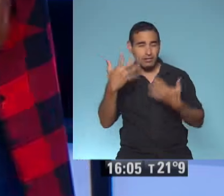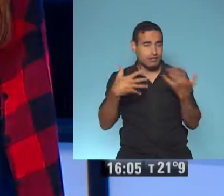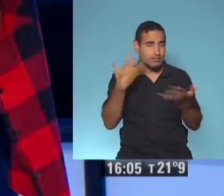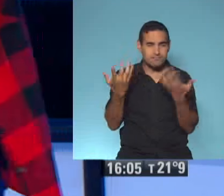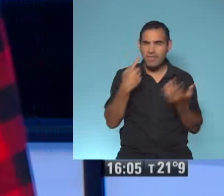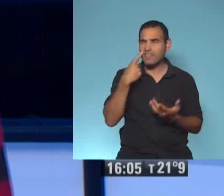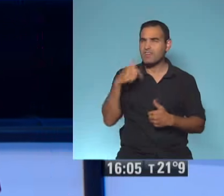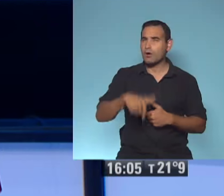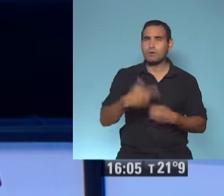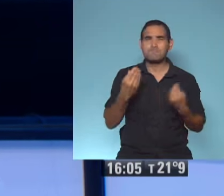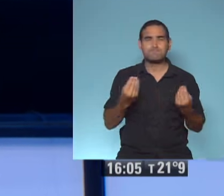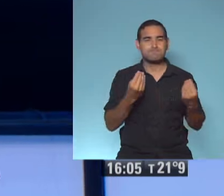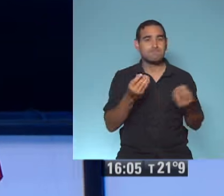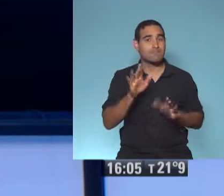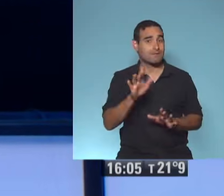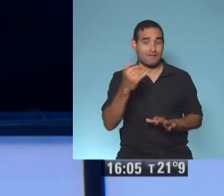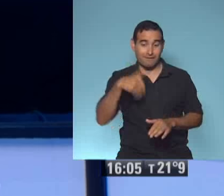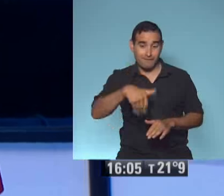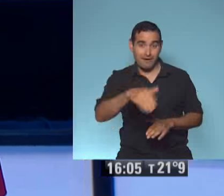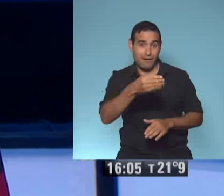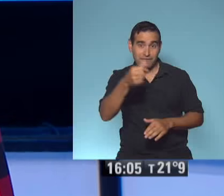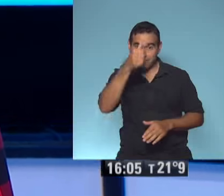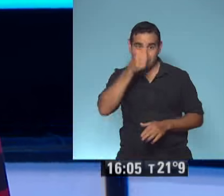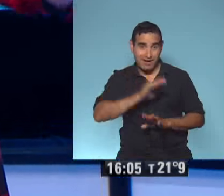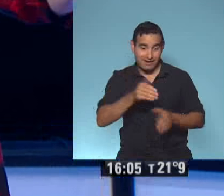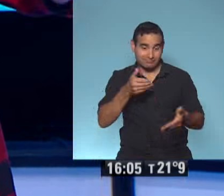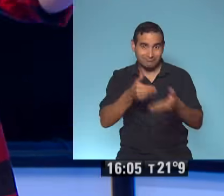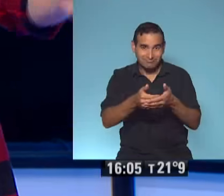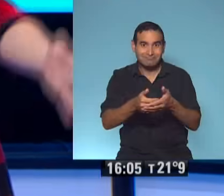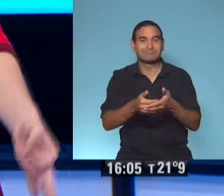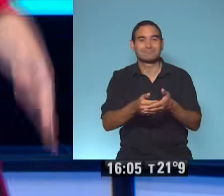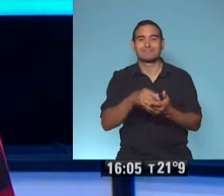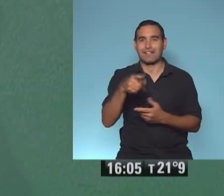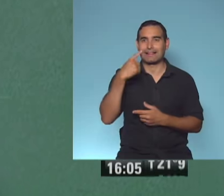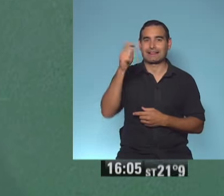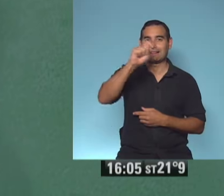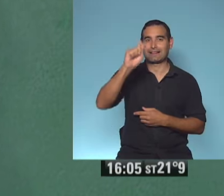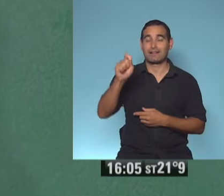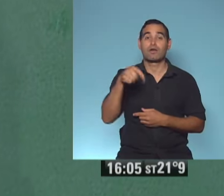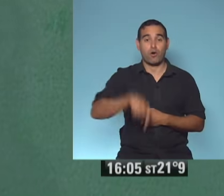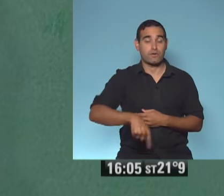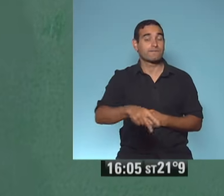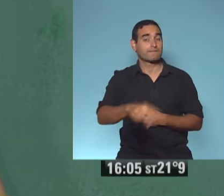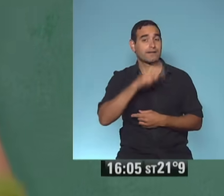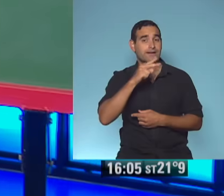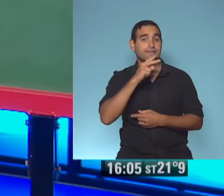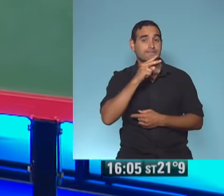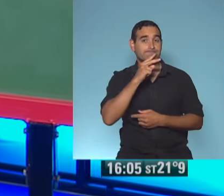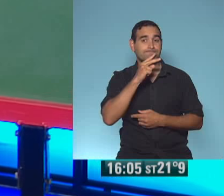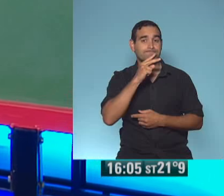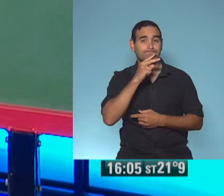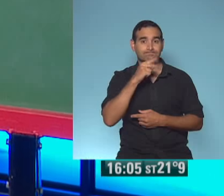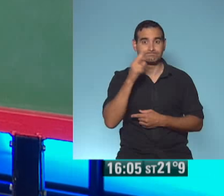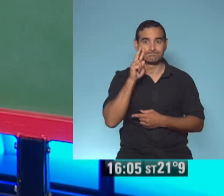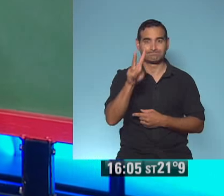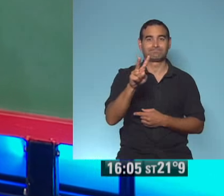perdidos con qué día es hoy, pero ya llegamos al fin de la semana, así que ahí Ron nos está escribiendo que hoy es viernes, ahí lo